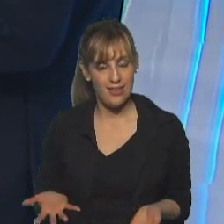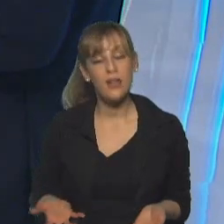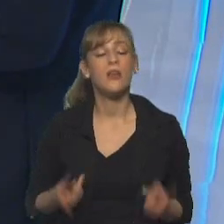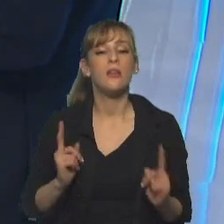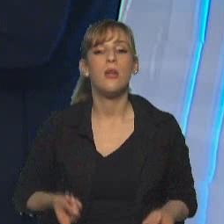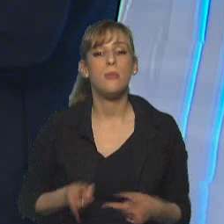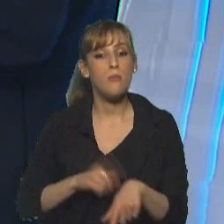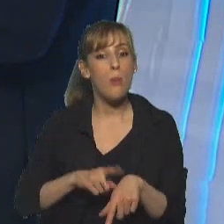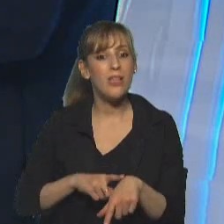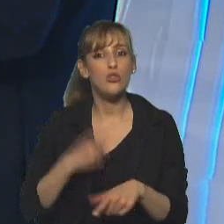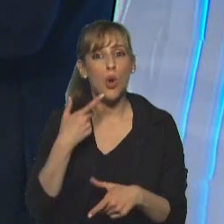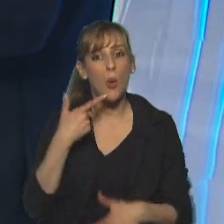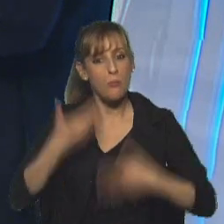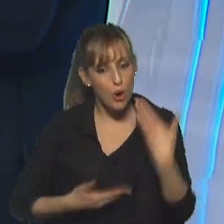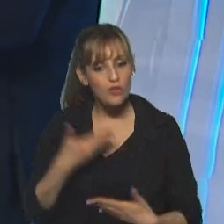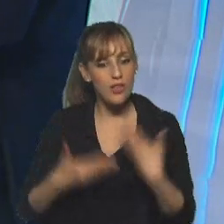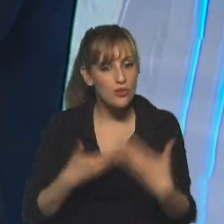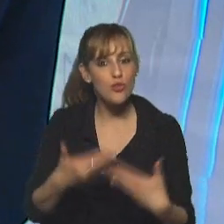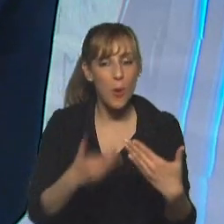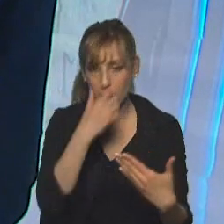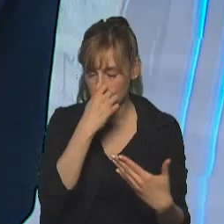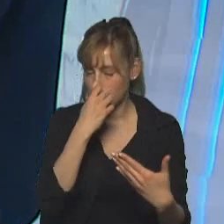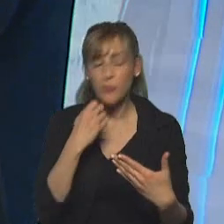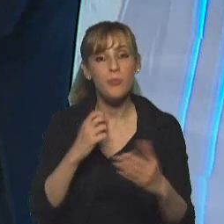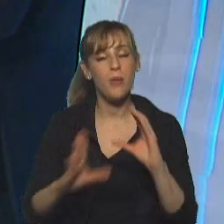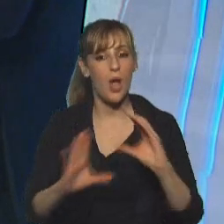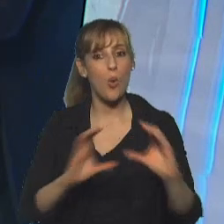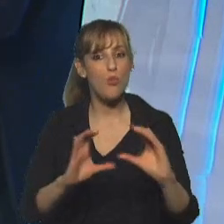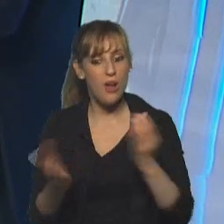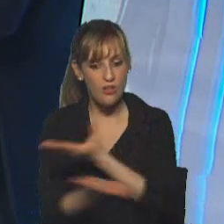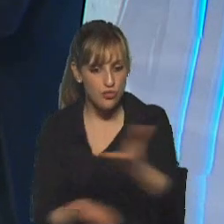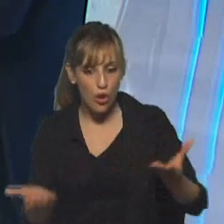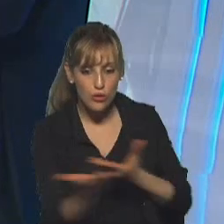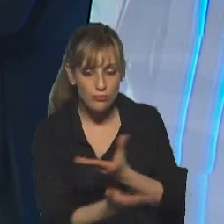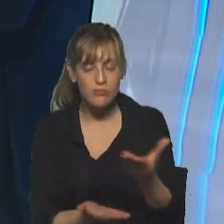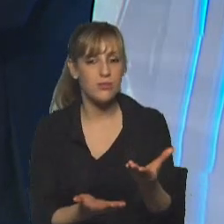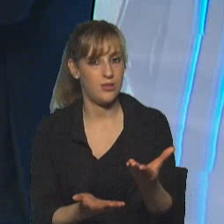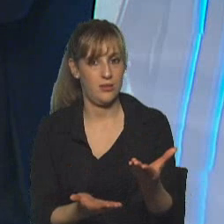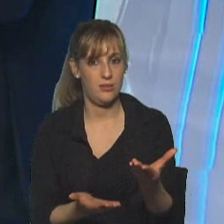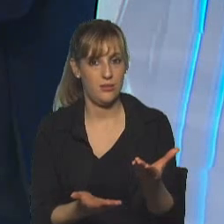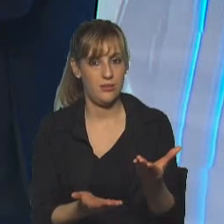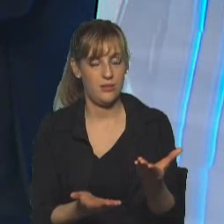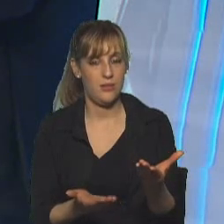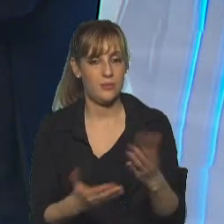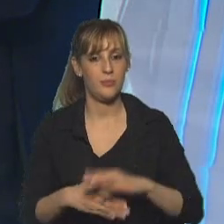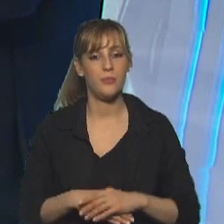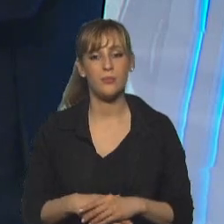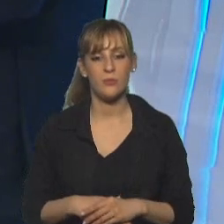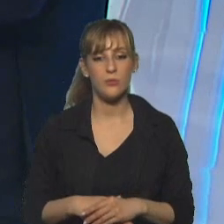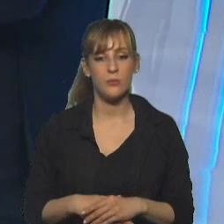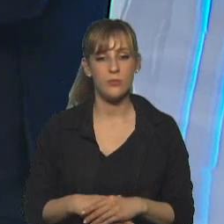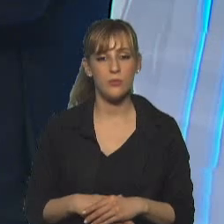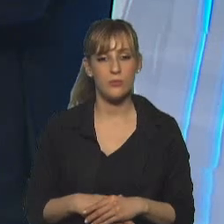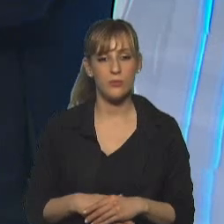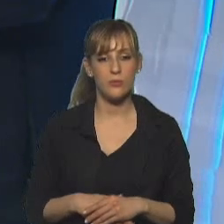que la convención tuviera un plan de comunicaciones, ¿no? Además, no contemplaba un periodo intermedio que pudiese haber sido